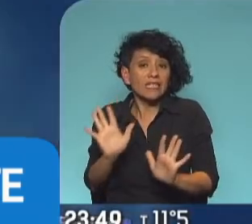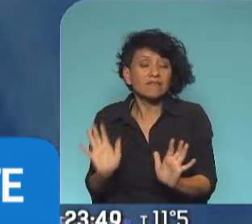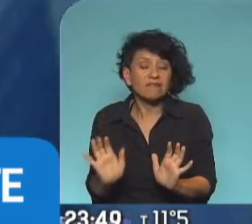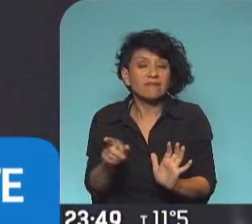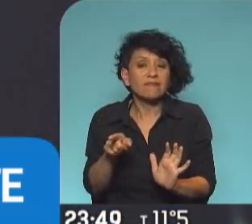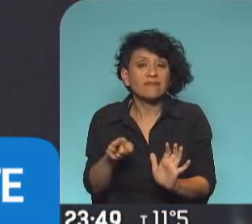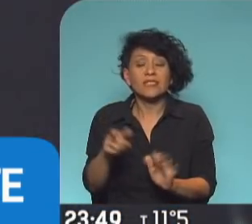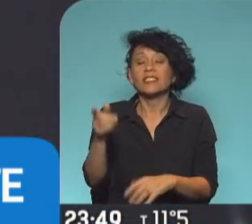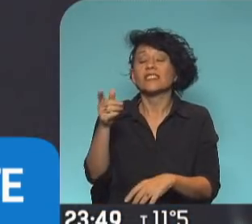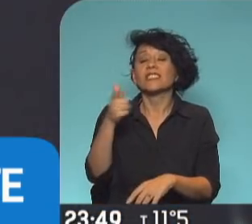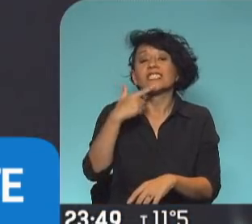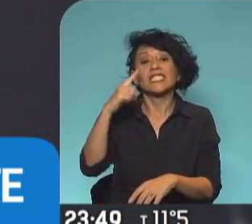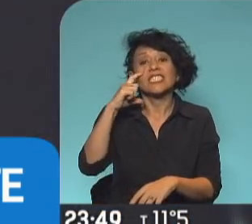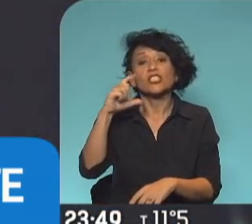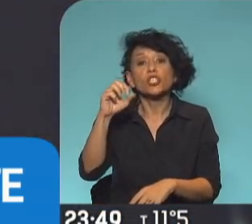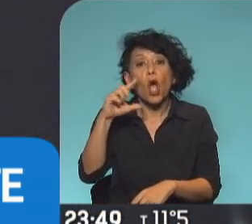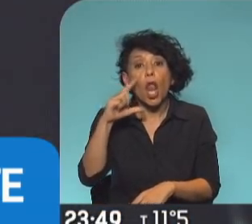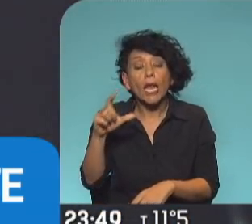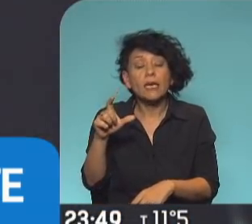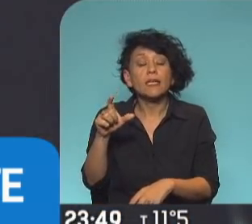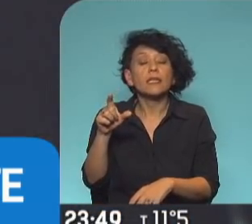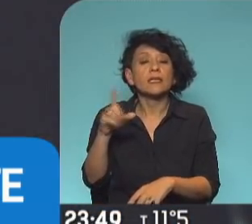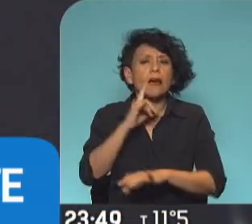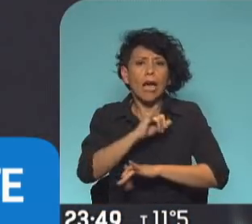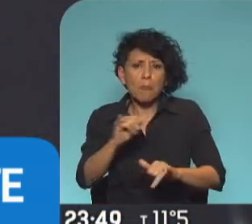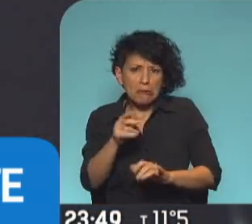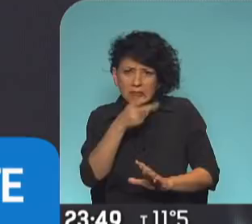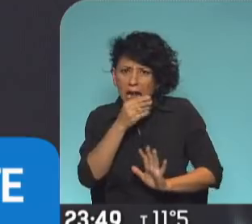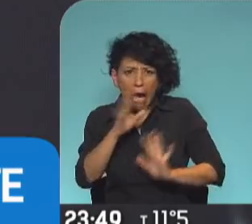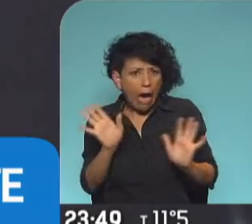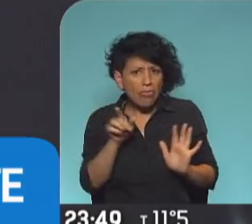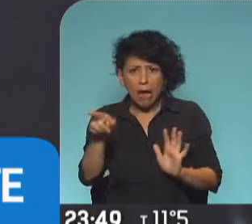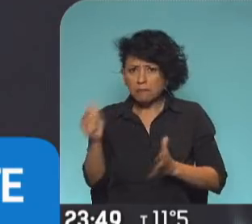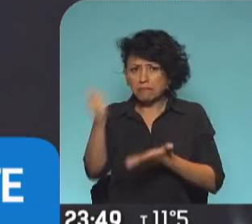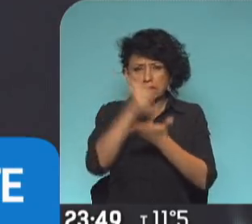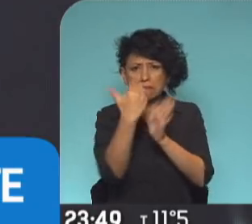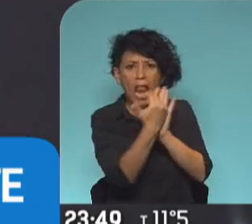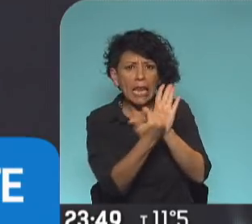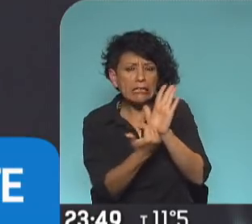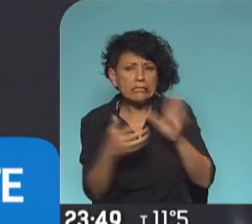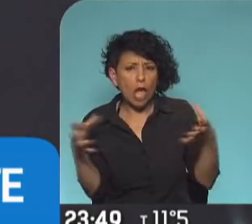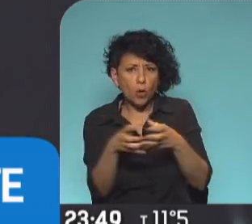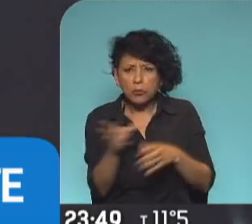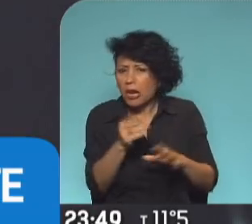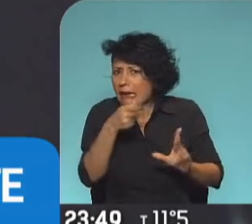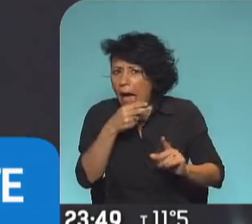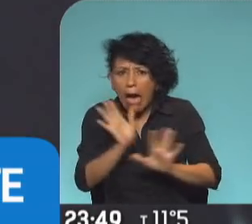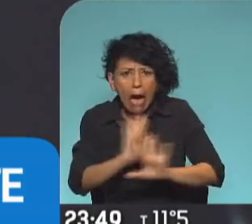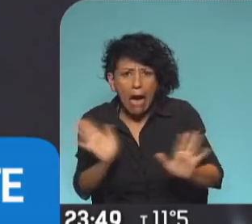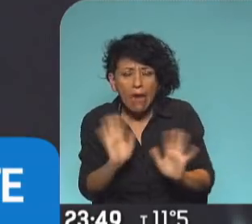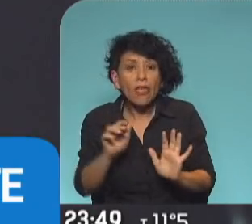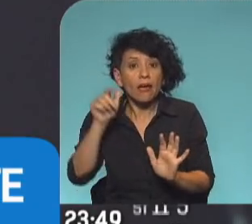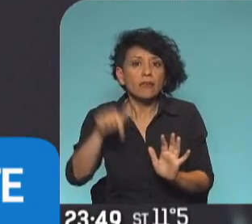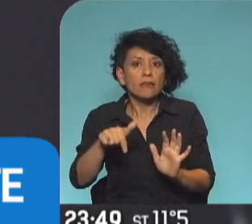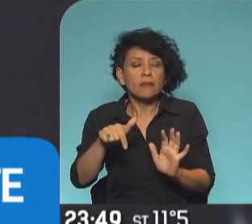tenemos a Scioli que durante la campaña electoral ni siquiera fue propuesto para ningún cargo, no figuraba en un lado, y bueno, y